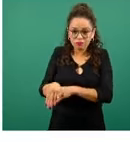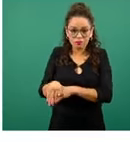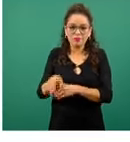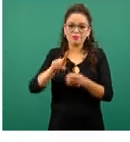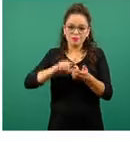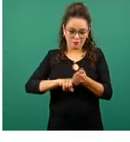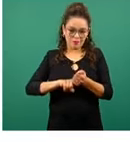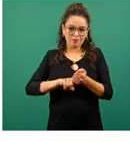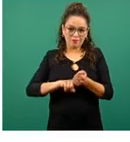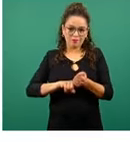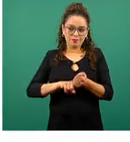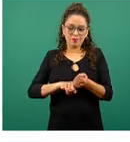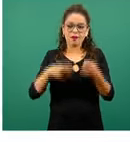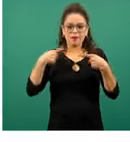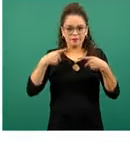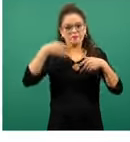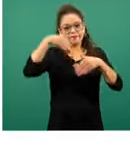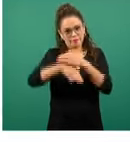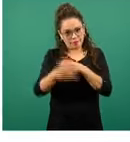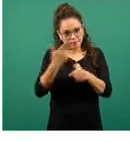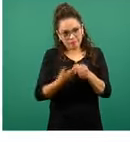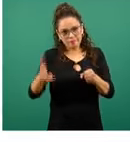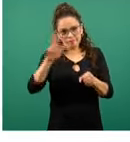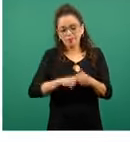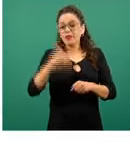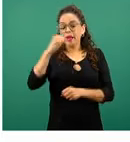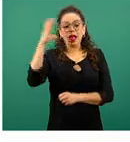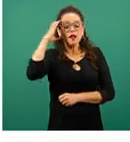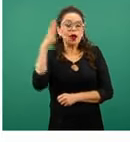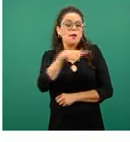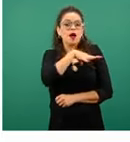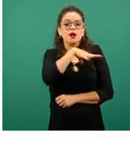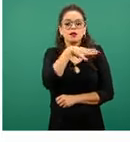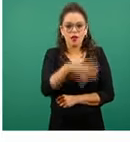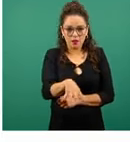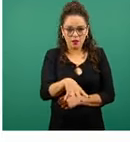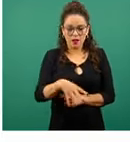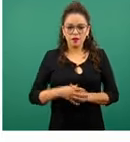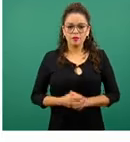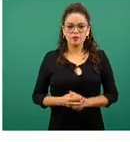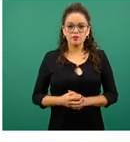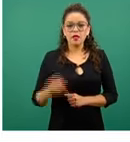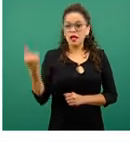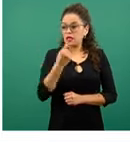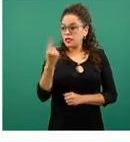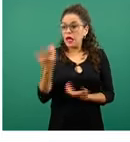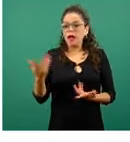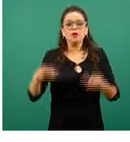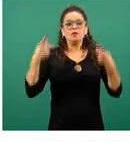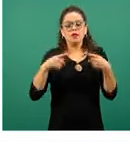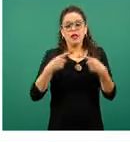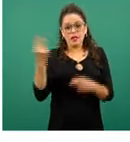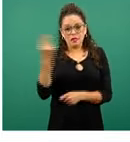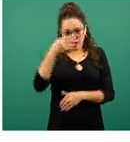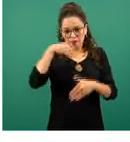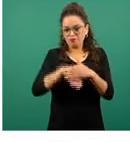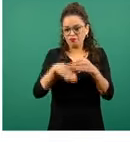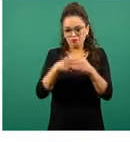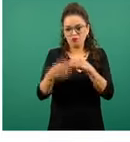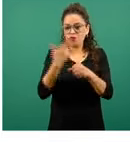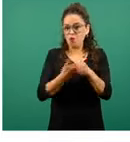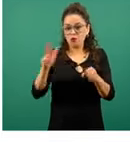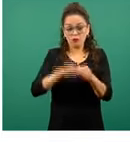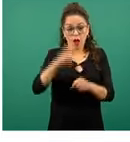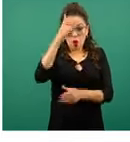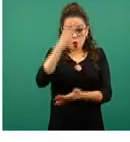de hospitalizados y de camas generales también, en relación a la demanda hospitalaria, no solamente de casos COVID, sino